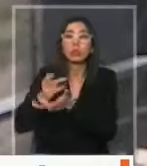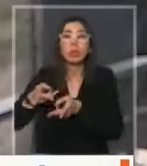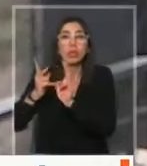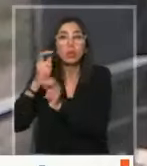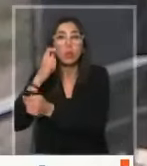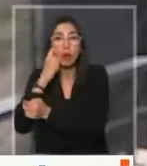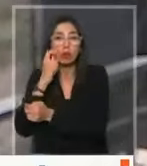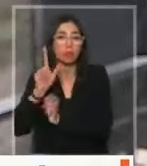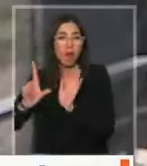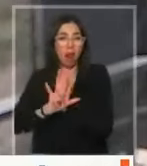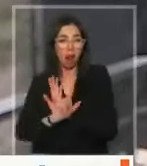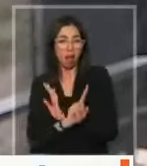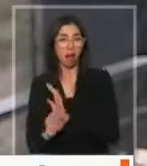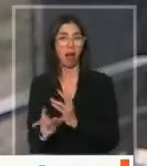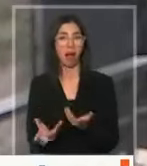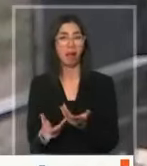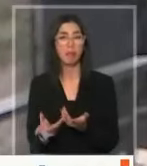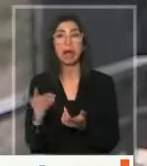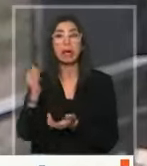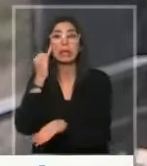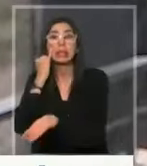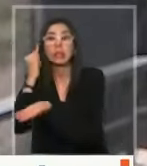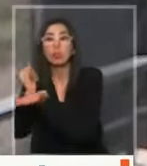la fiscal Chong, les filtra esta información a CIPER y después hace gestiones en el INDH de manera completamente ilegal para que el INDH se